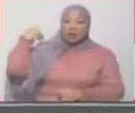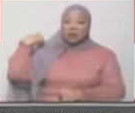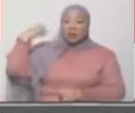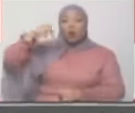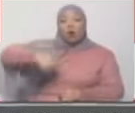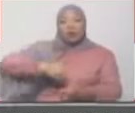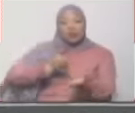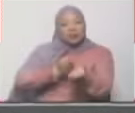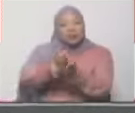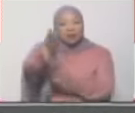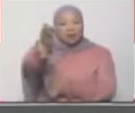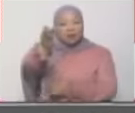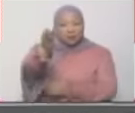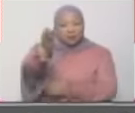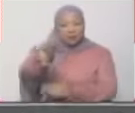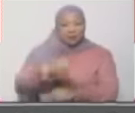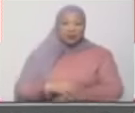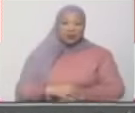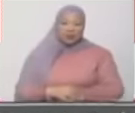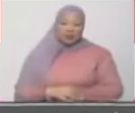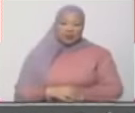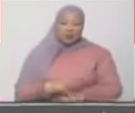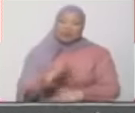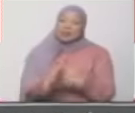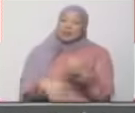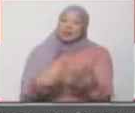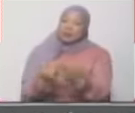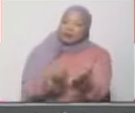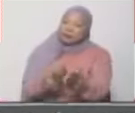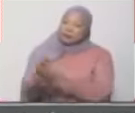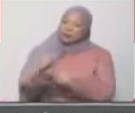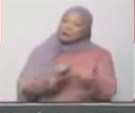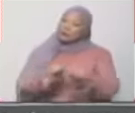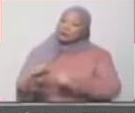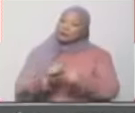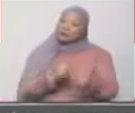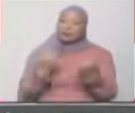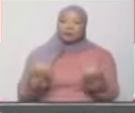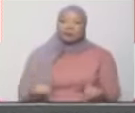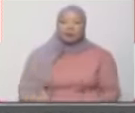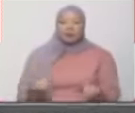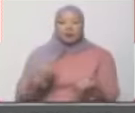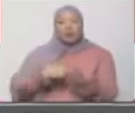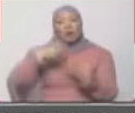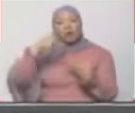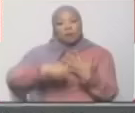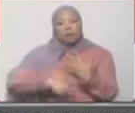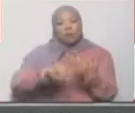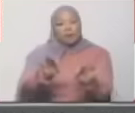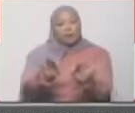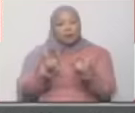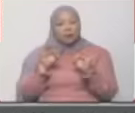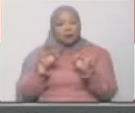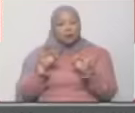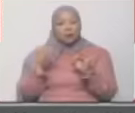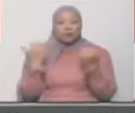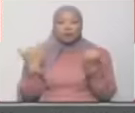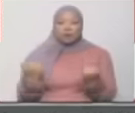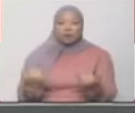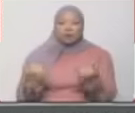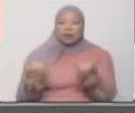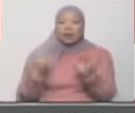hoy y nos moverá siempre. Por eso vamos a tener un programa especial y vamos al